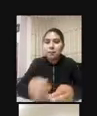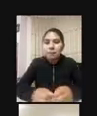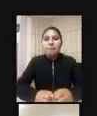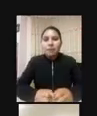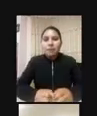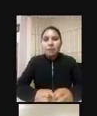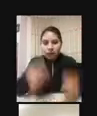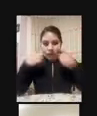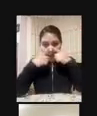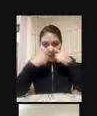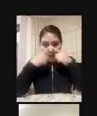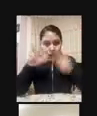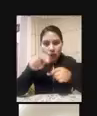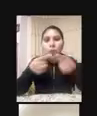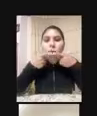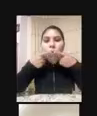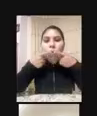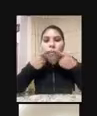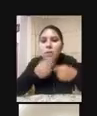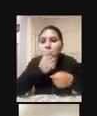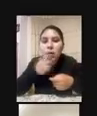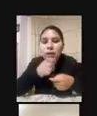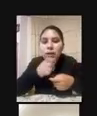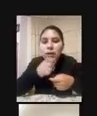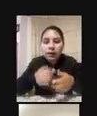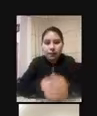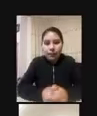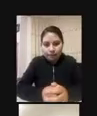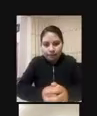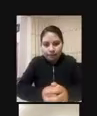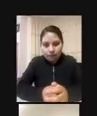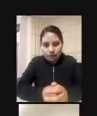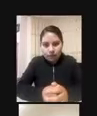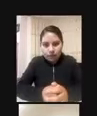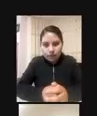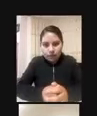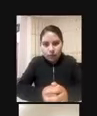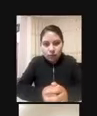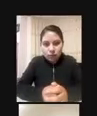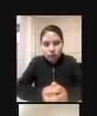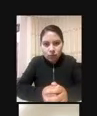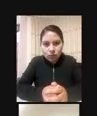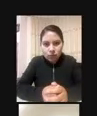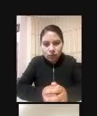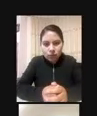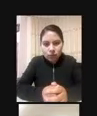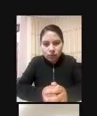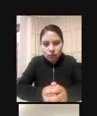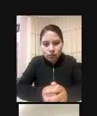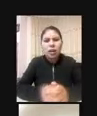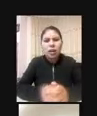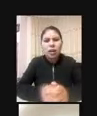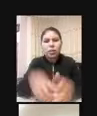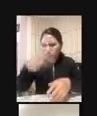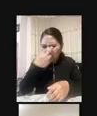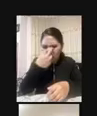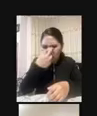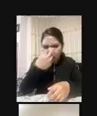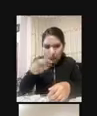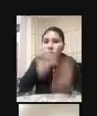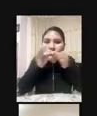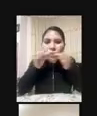labios constantemente se van a secar o se van a agrietar. Por eso es que lo que conocemos, ¿no? Como labios rajaditos. Pasamos